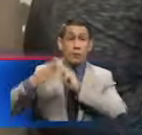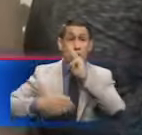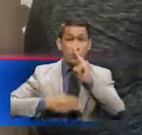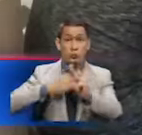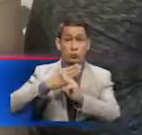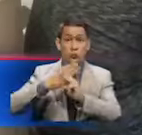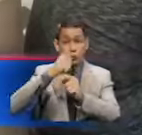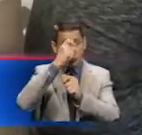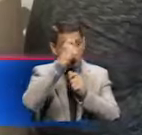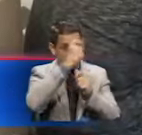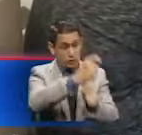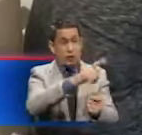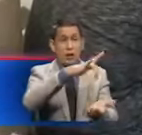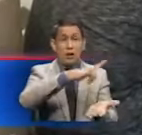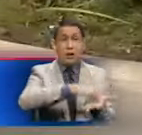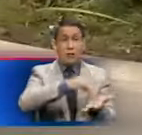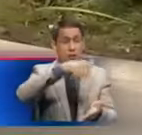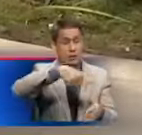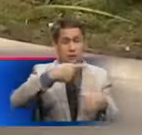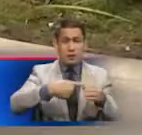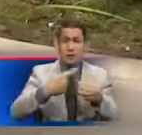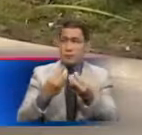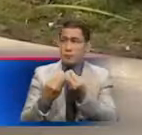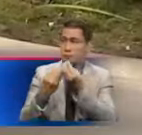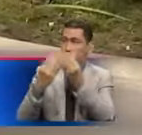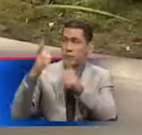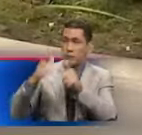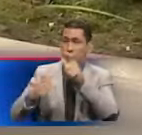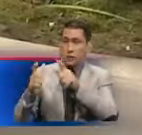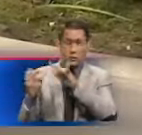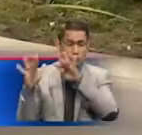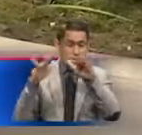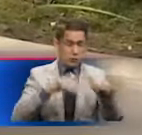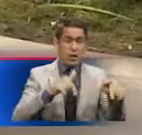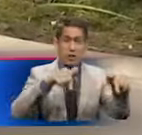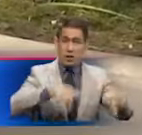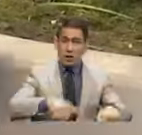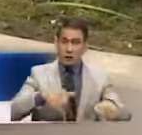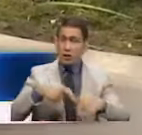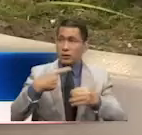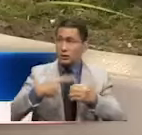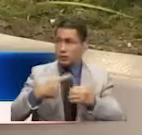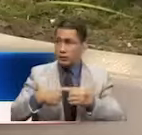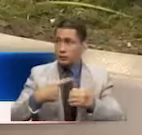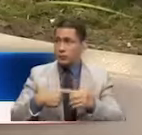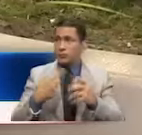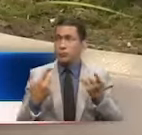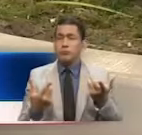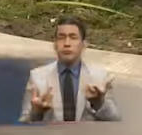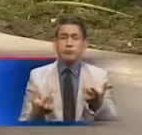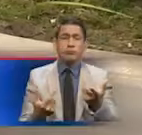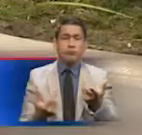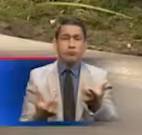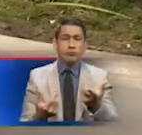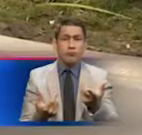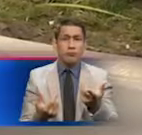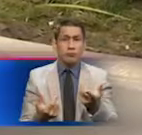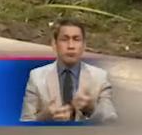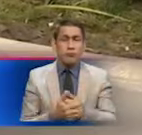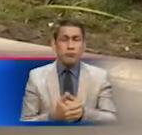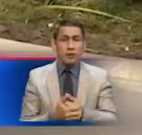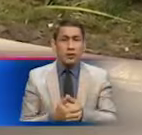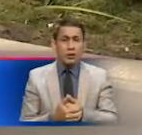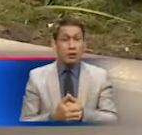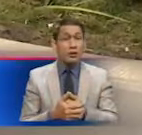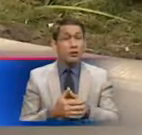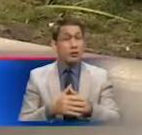que puedan llegar muchos más turistas a nuestro país. Es uno de los aeropuertos reconocidos, no solamente aquí a nivel de